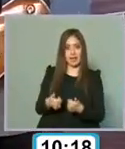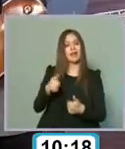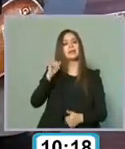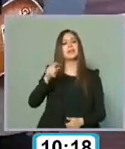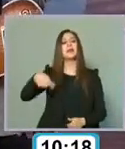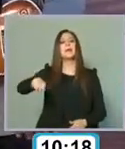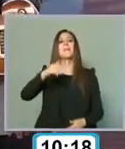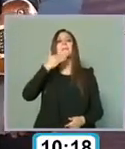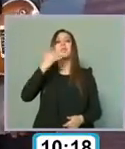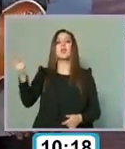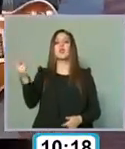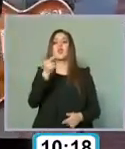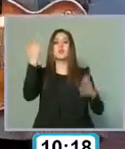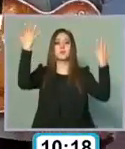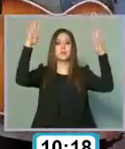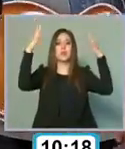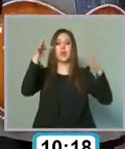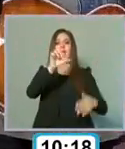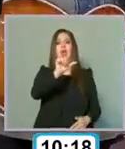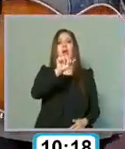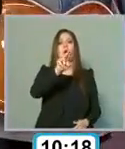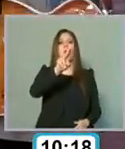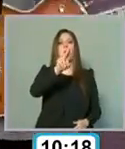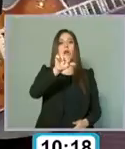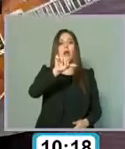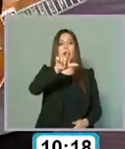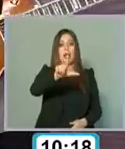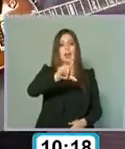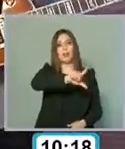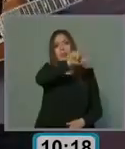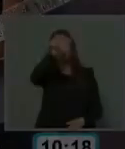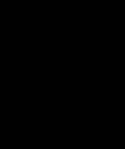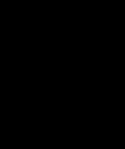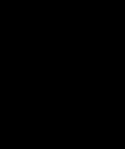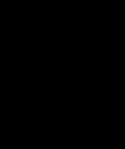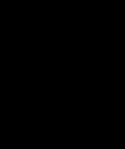bien, el aplauso es para Aural, que continúa más adelante en el musical.